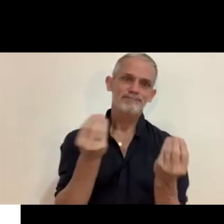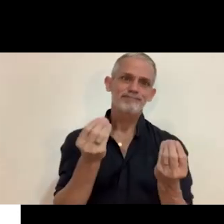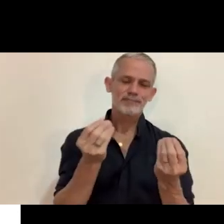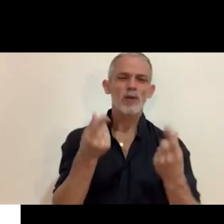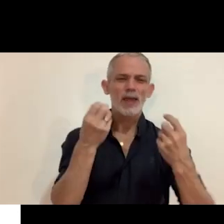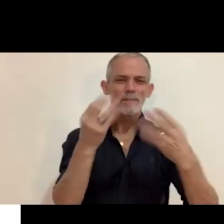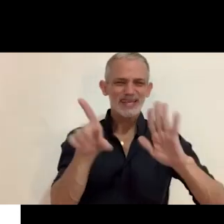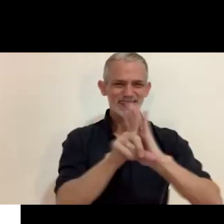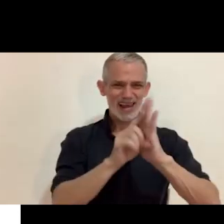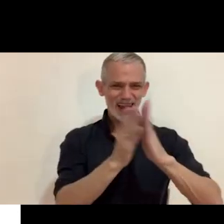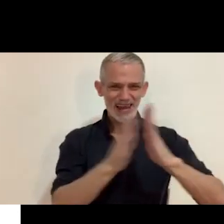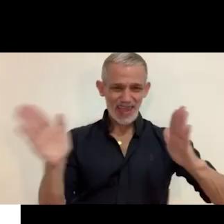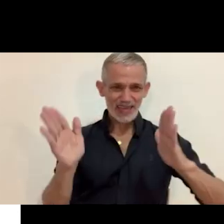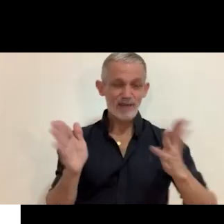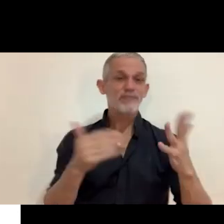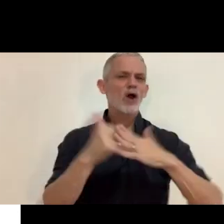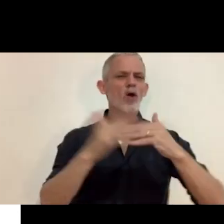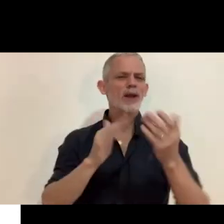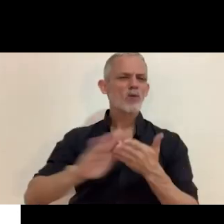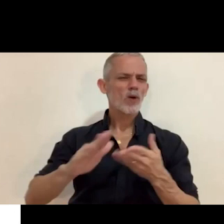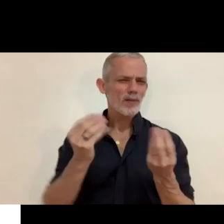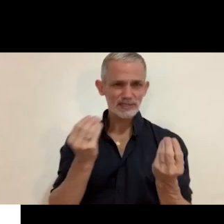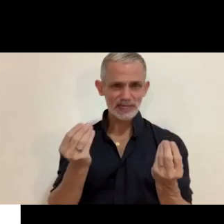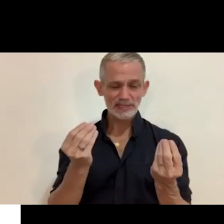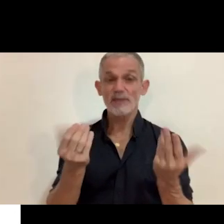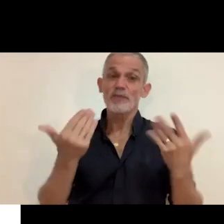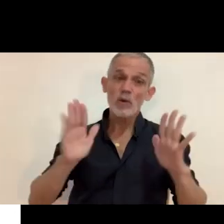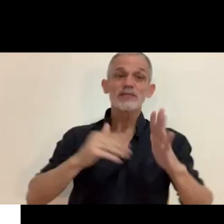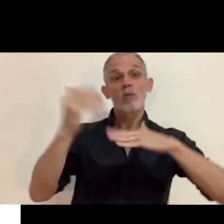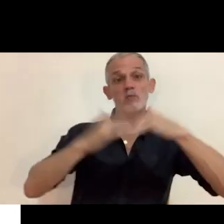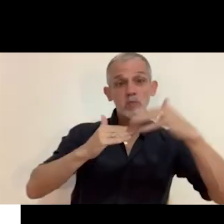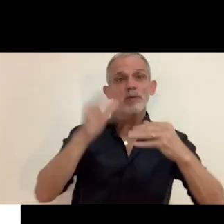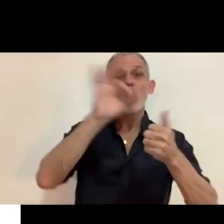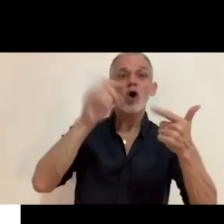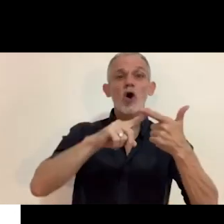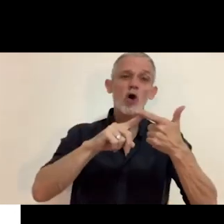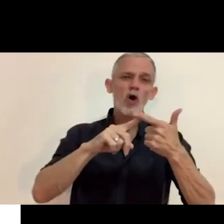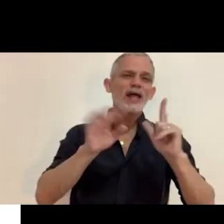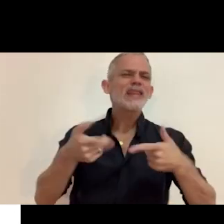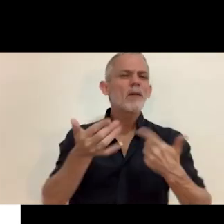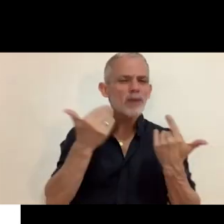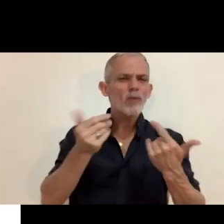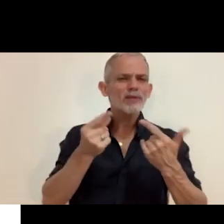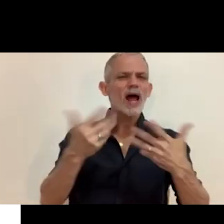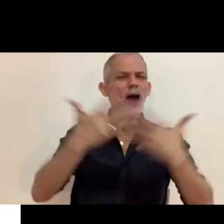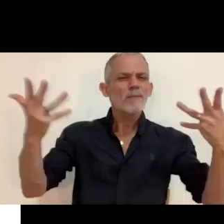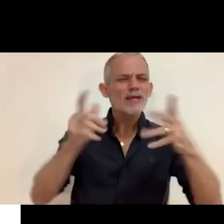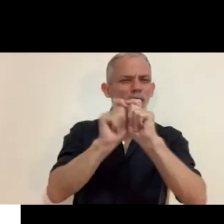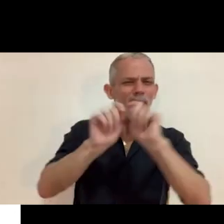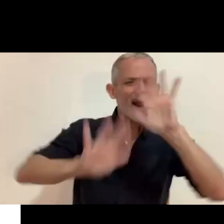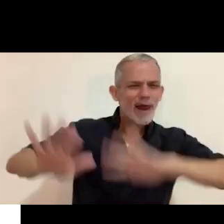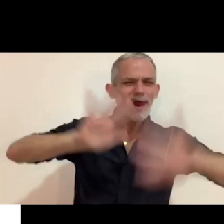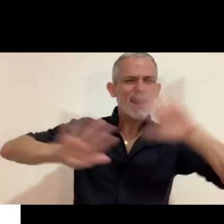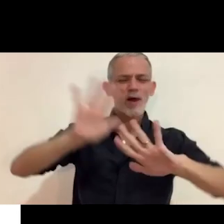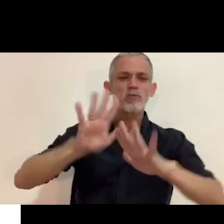vigencia. Y cuando hablamos de obras nuevas, pueden ser construcciones, pero también pueden ser ampliaciones,